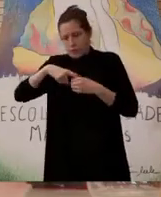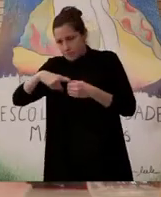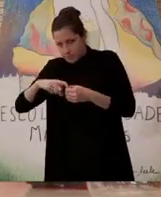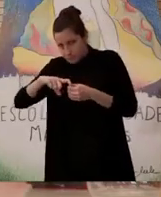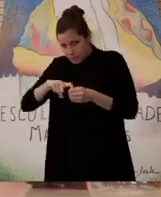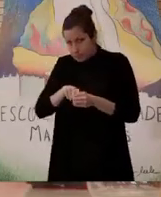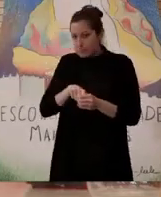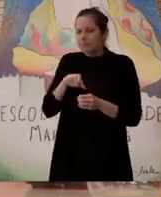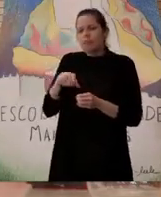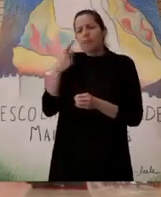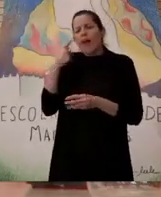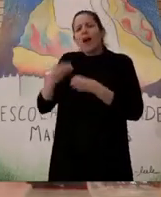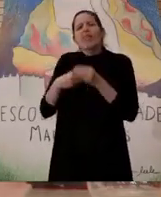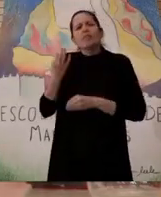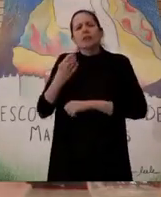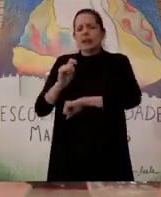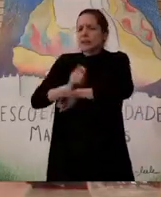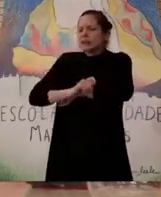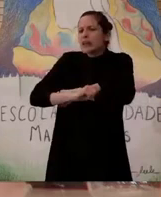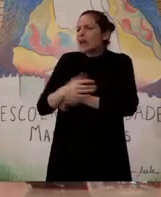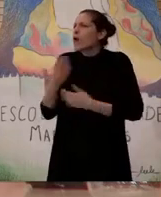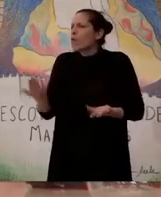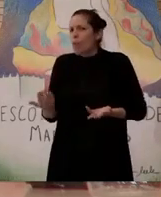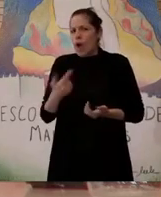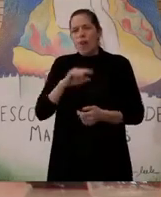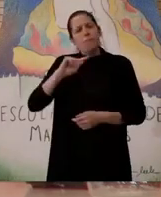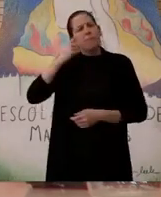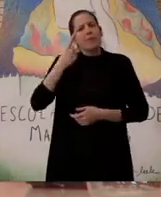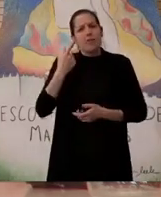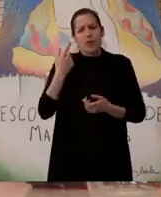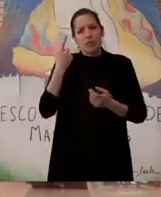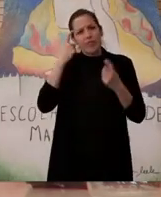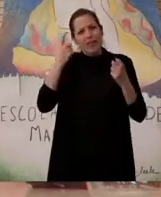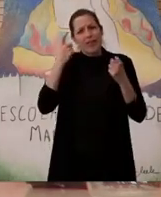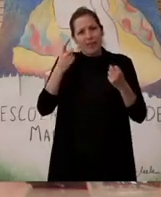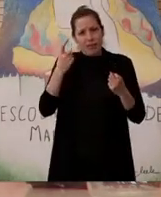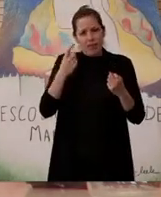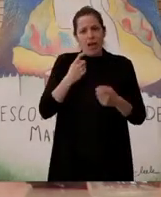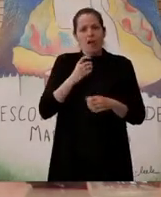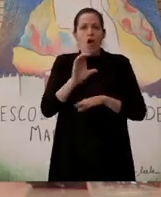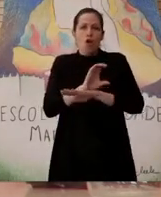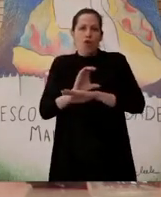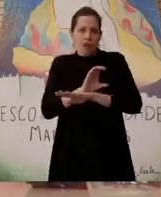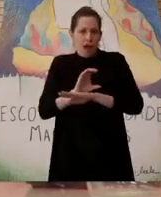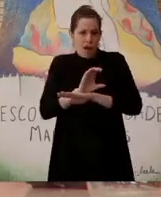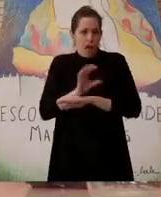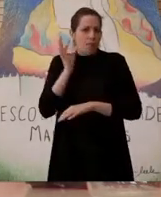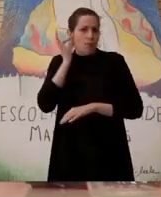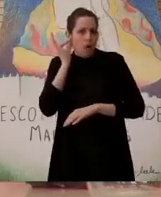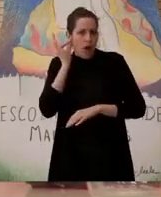qué hacemos estrategias a seguir primero conseguir que en todos los ayuntamientos hallar concejalía de la mujer y segundo